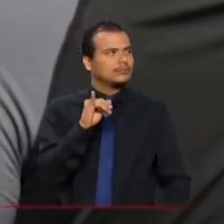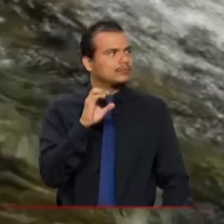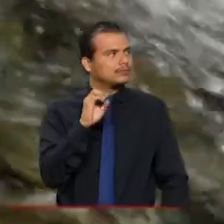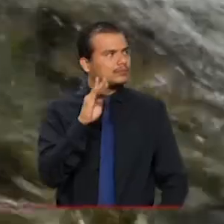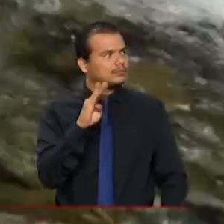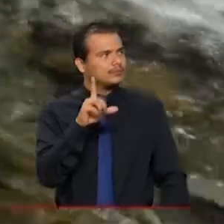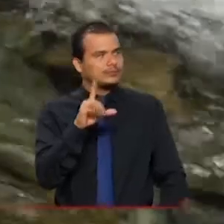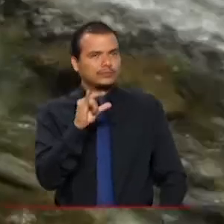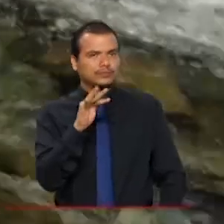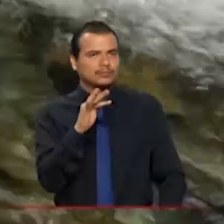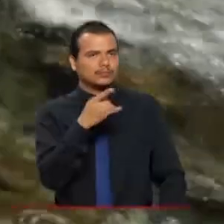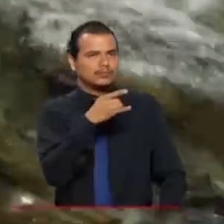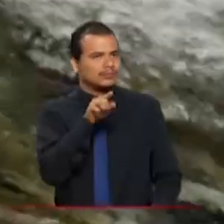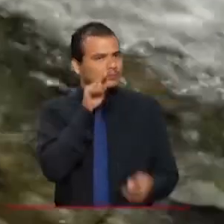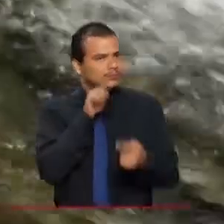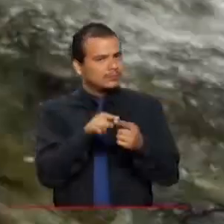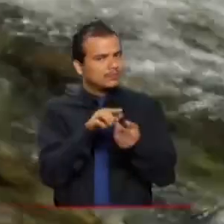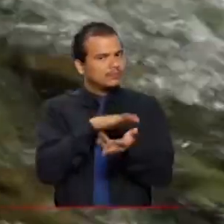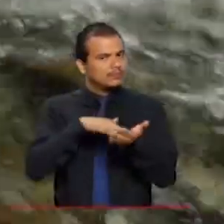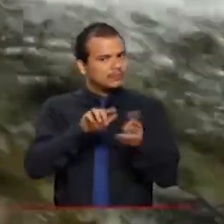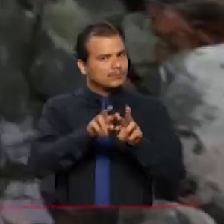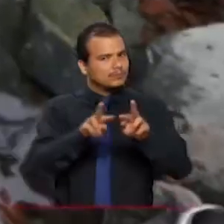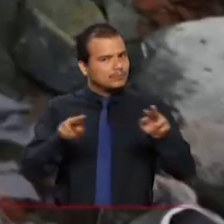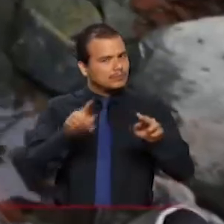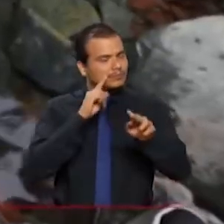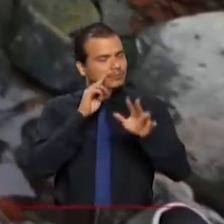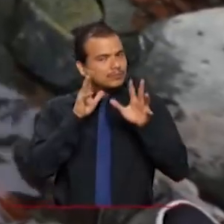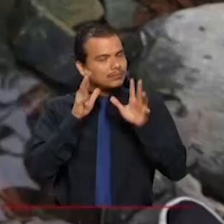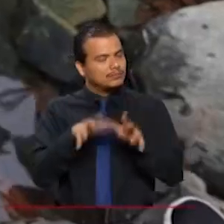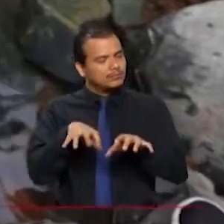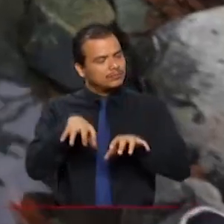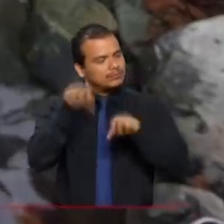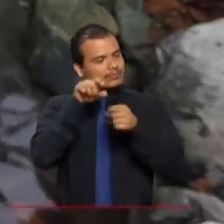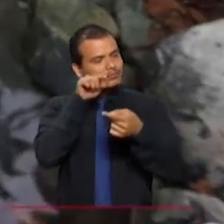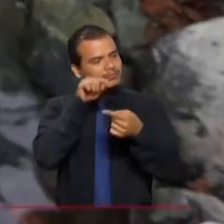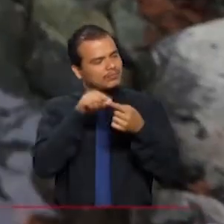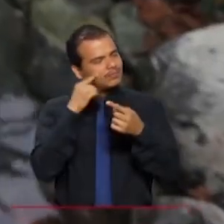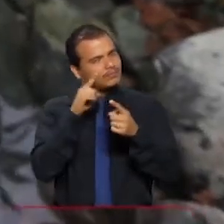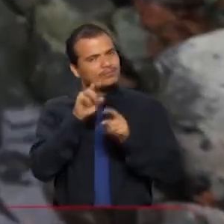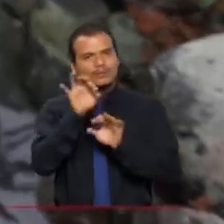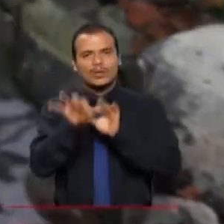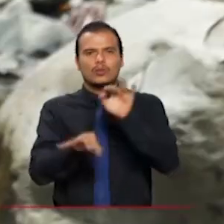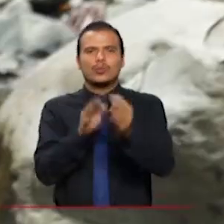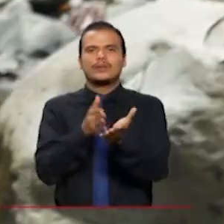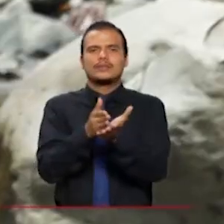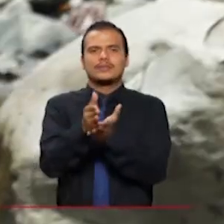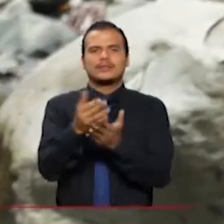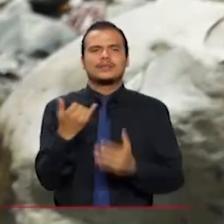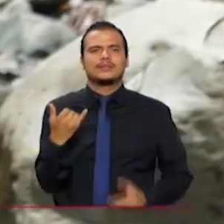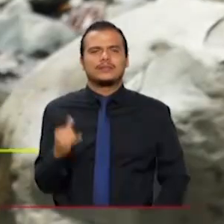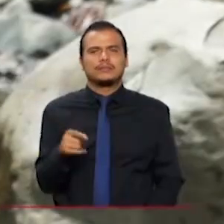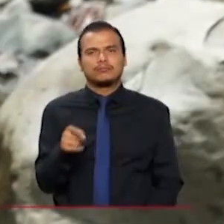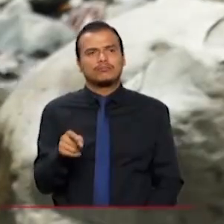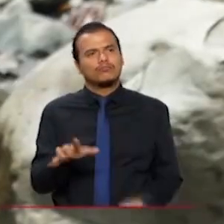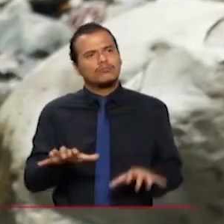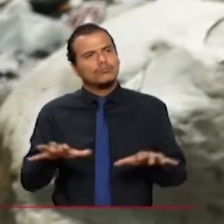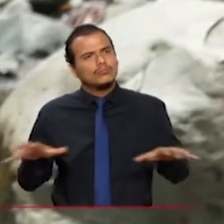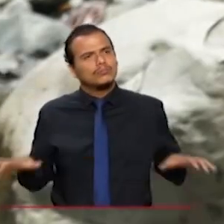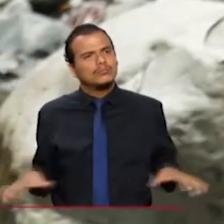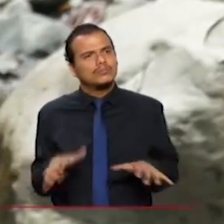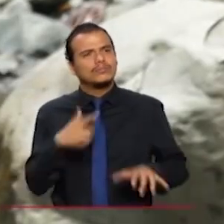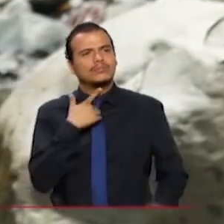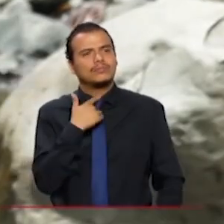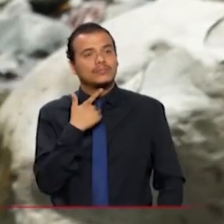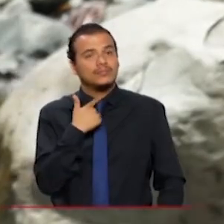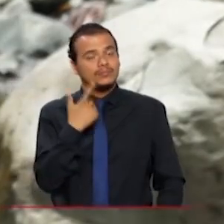biodiversidad de los ecosistemas y a su vez generar interés para fortalecer su conservación. Me gustó mucho la actividad, está